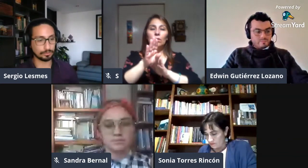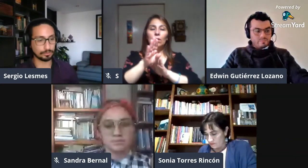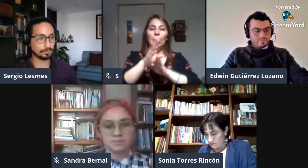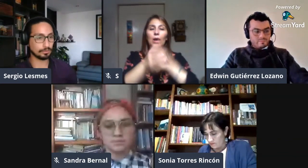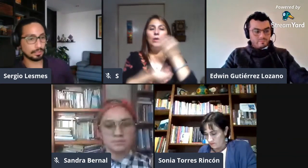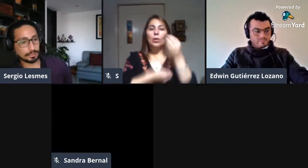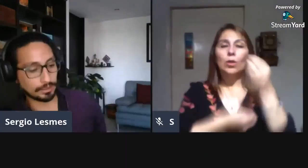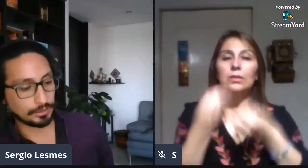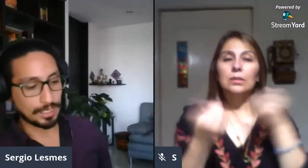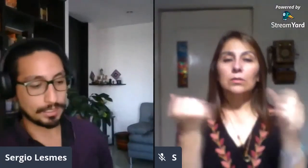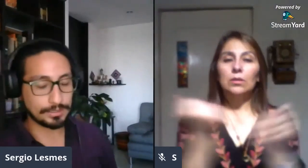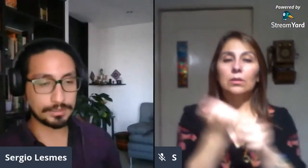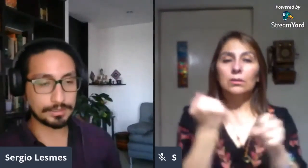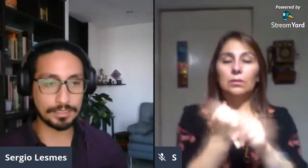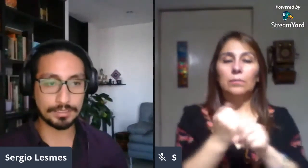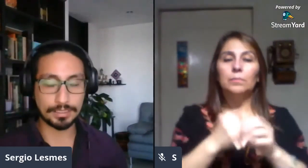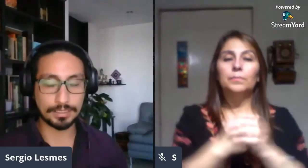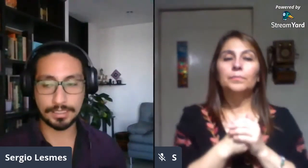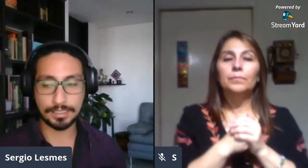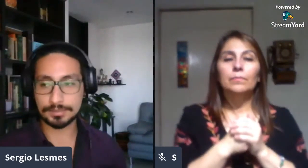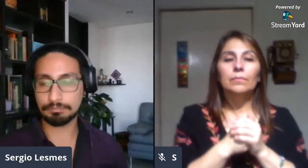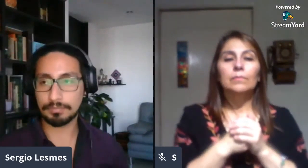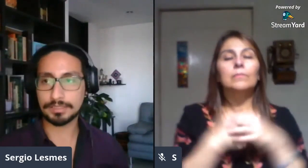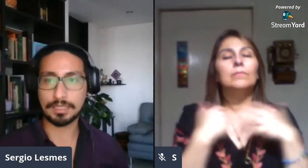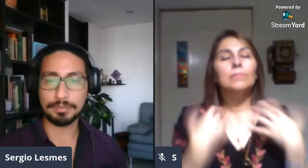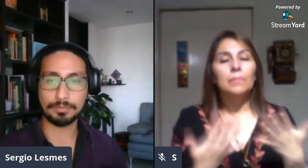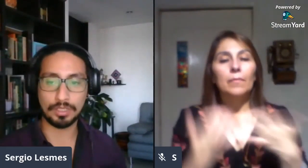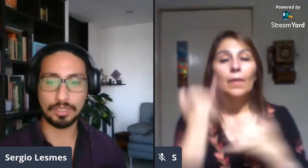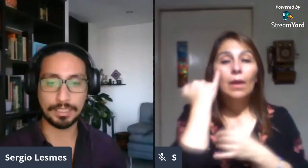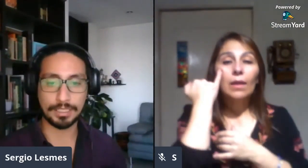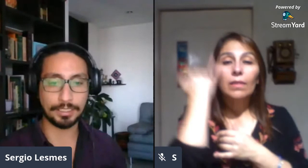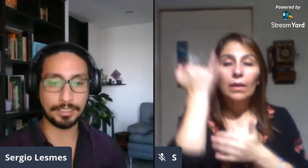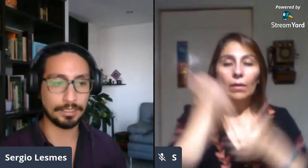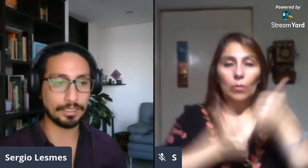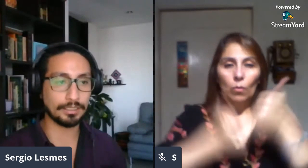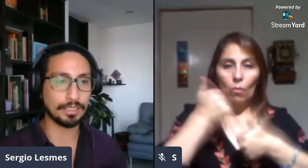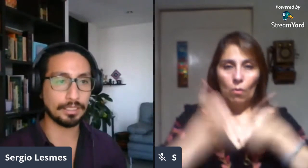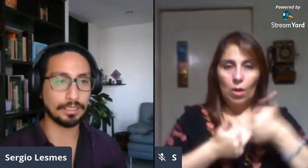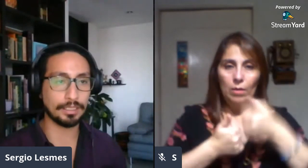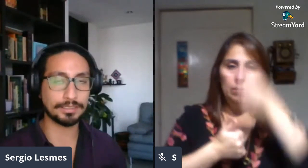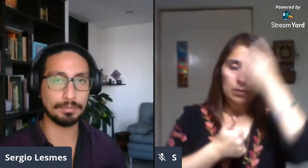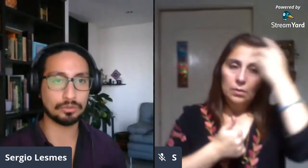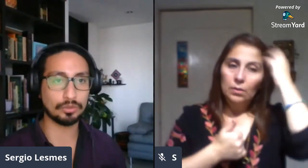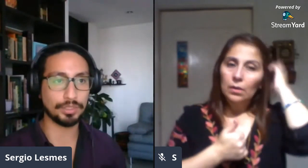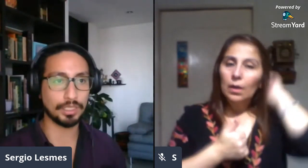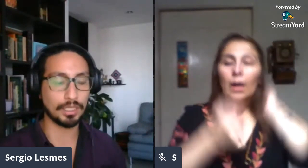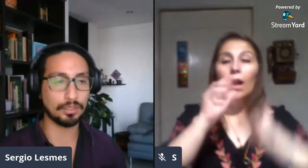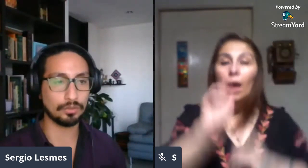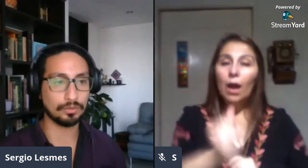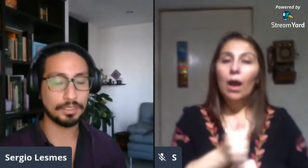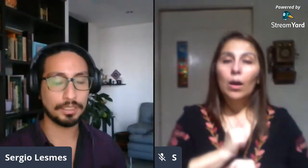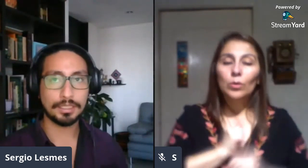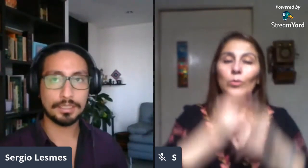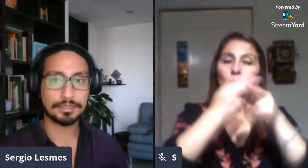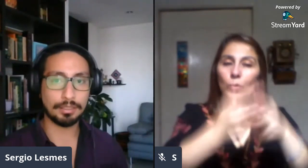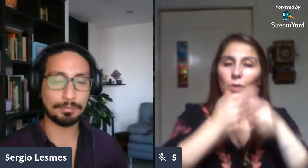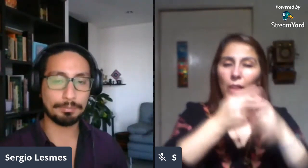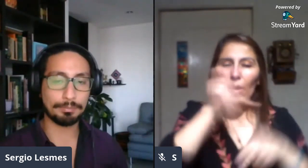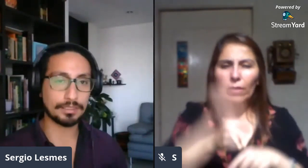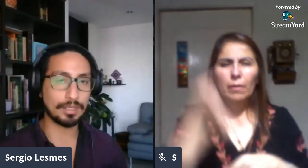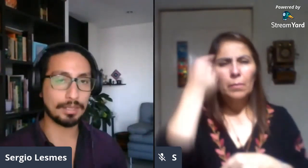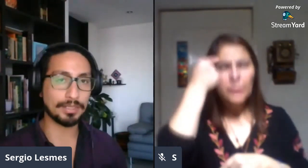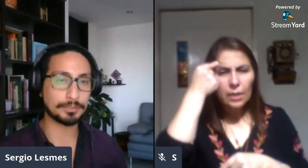que ha dicho Alanis, y es básicamente un poco la idea de que el tema del autocuidado se debe pensar desde una